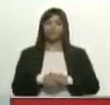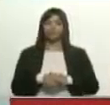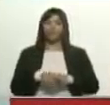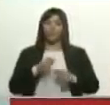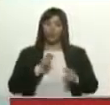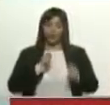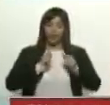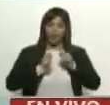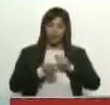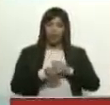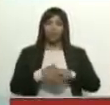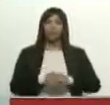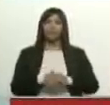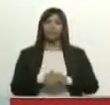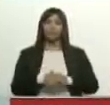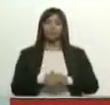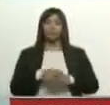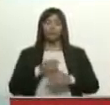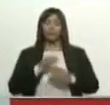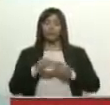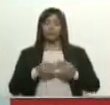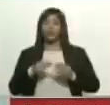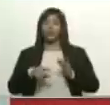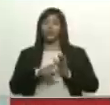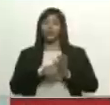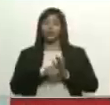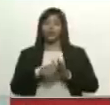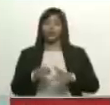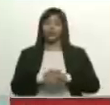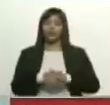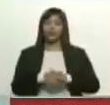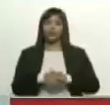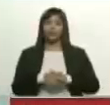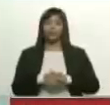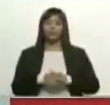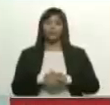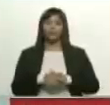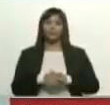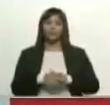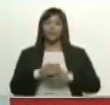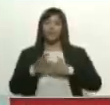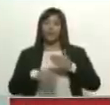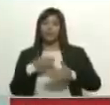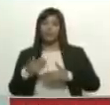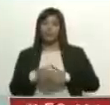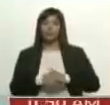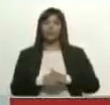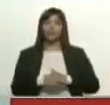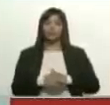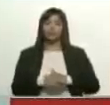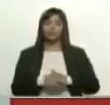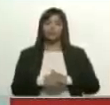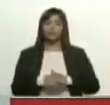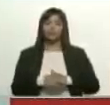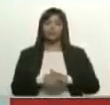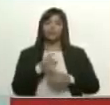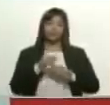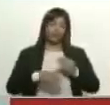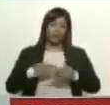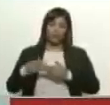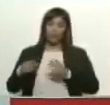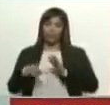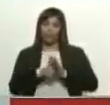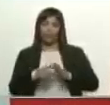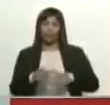actuaron al margen de la ley y luego de actuar al margen de la